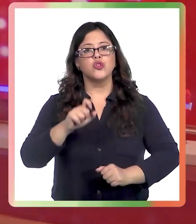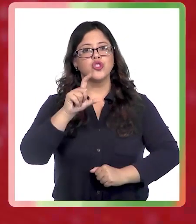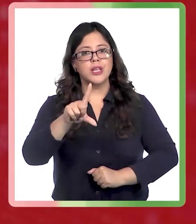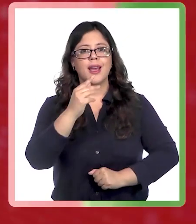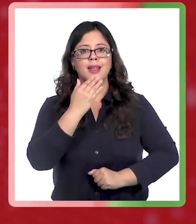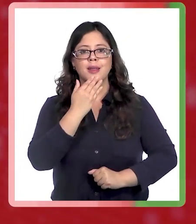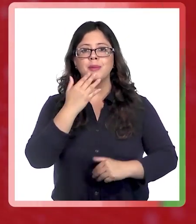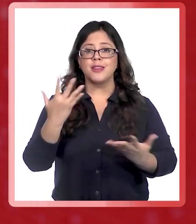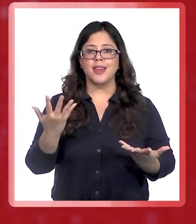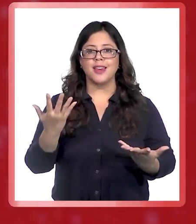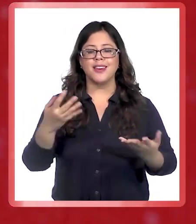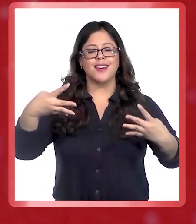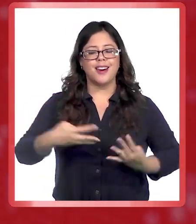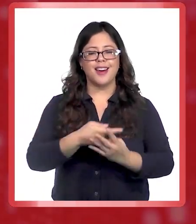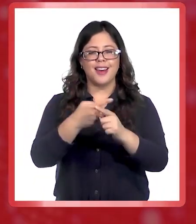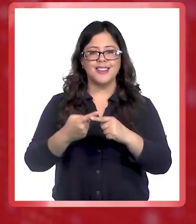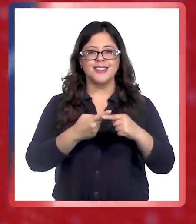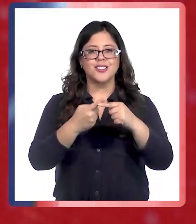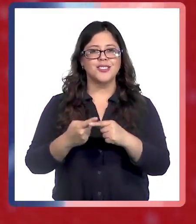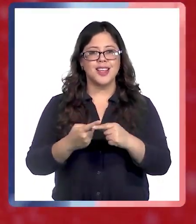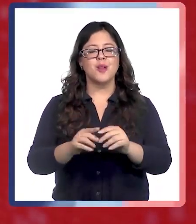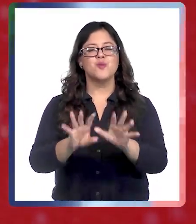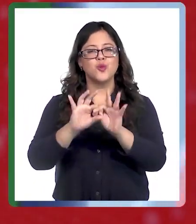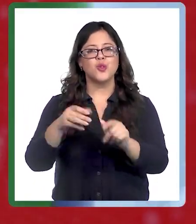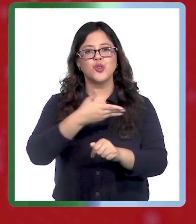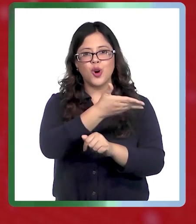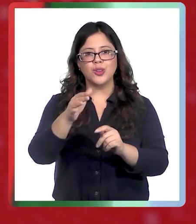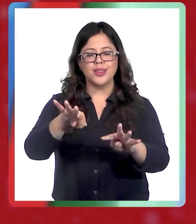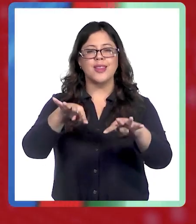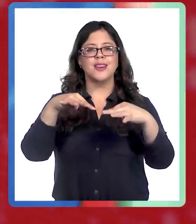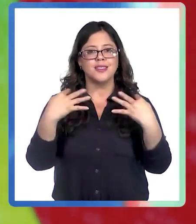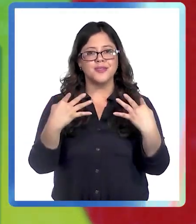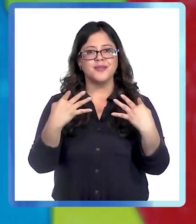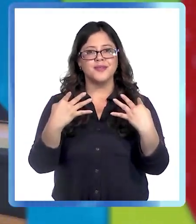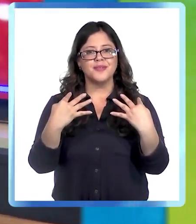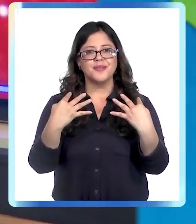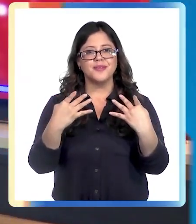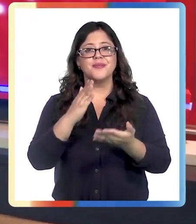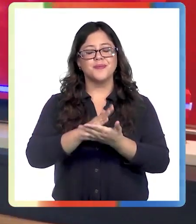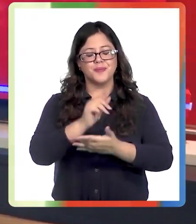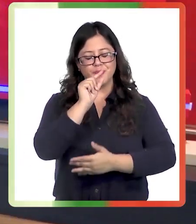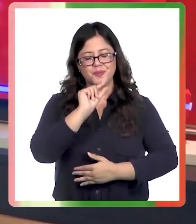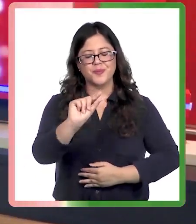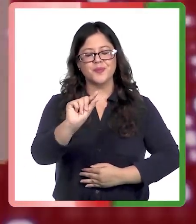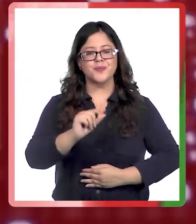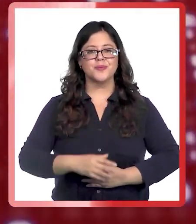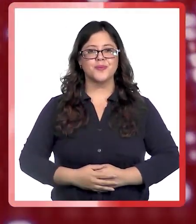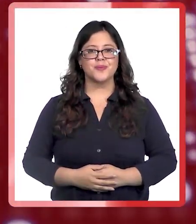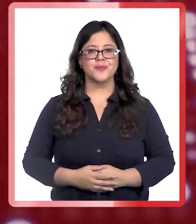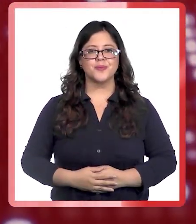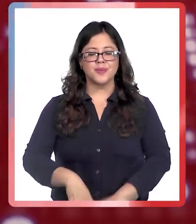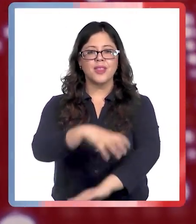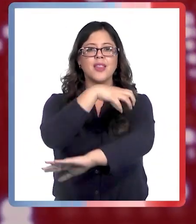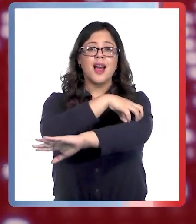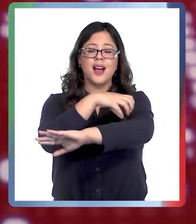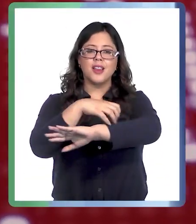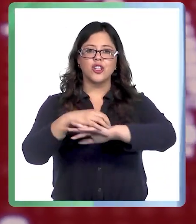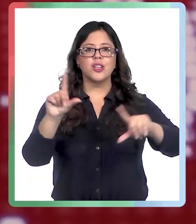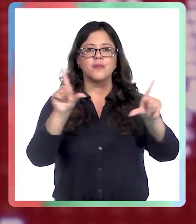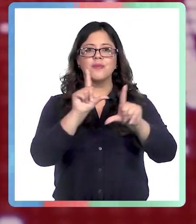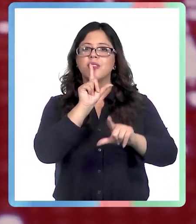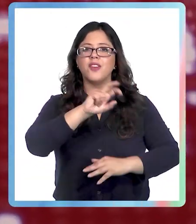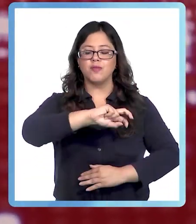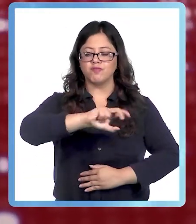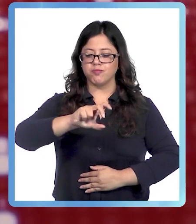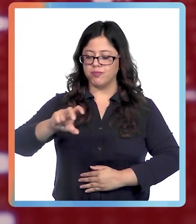www.portavoznoticias.cl y también nos encuentran en las redes sociales. Muchísimas gracias por acompañarnos. Hasta pronto. Asociación Regional de